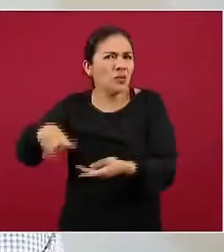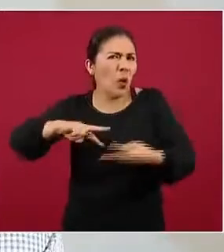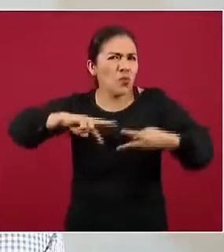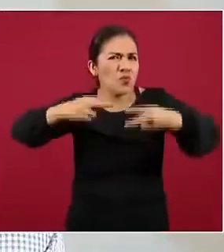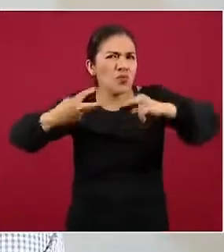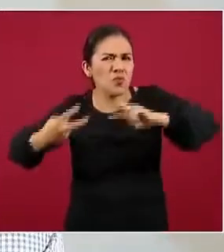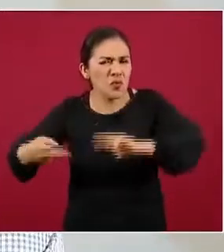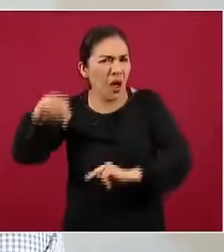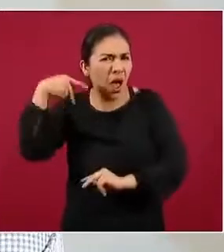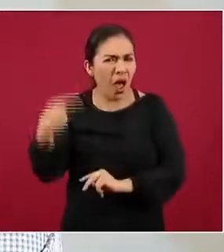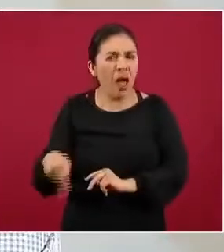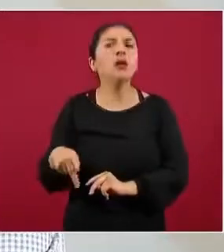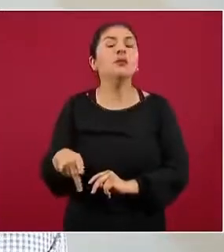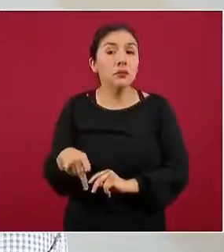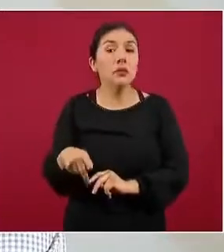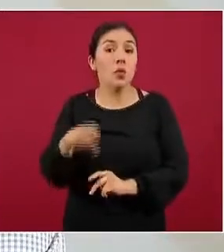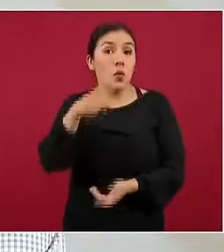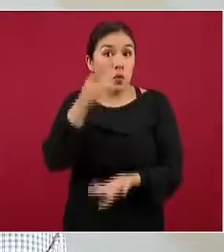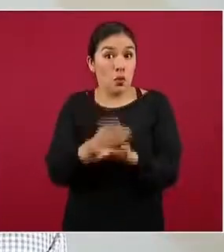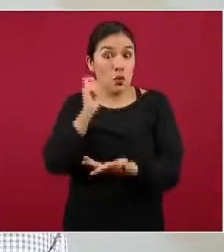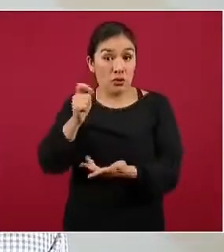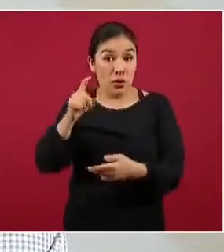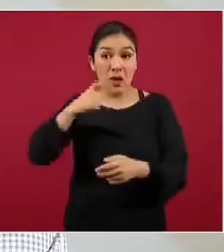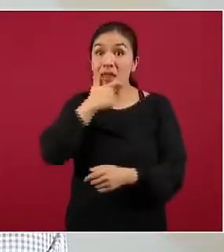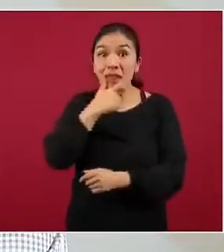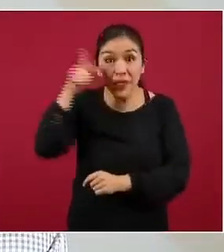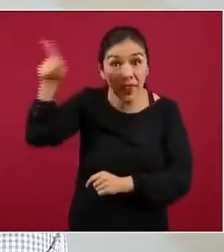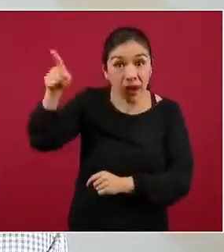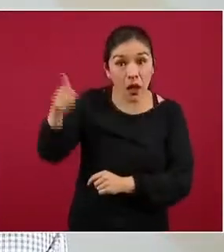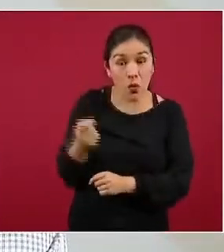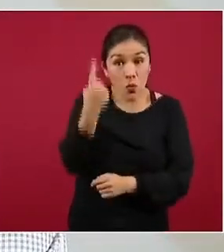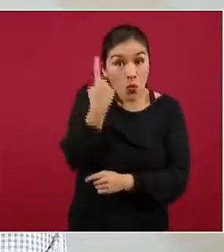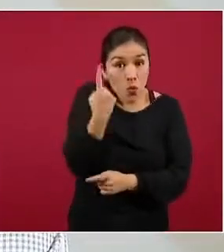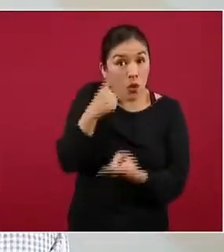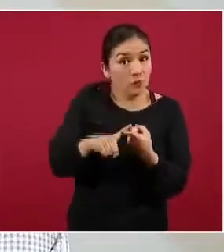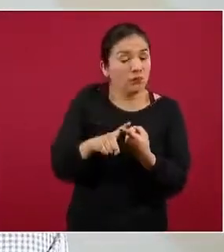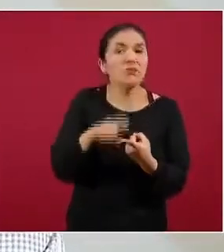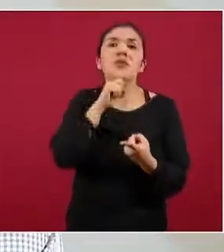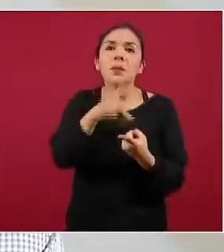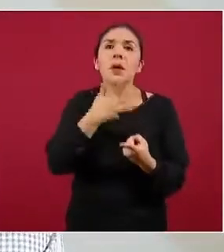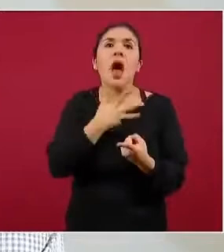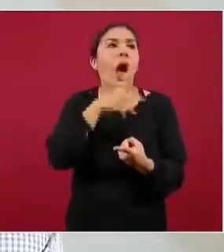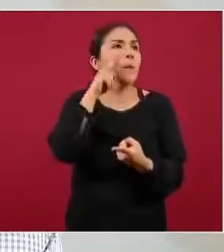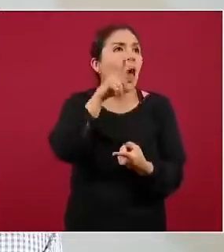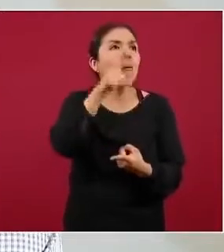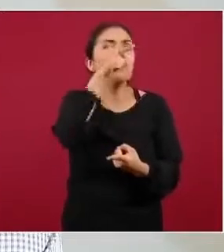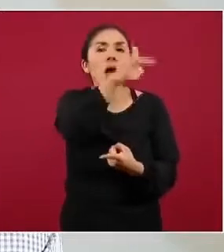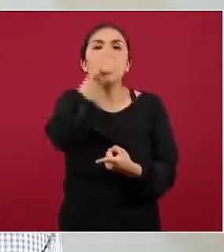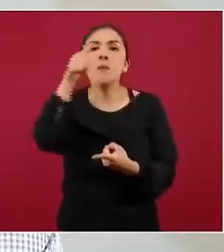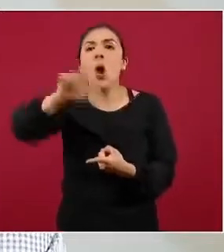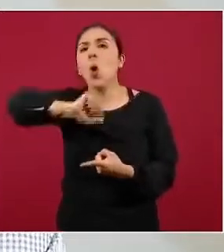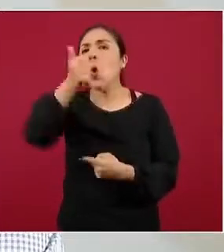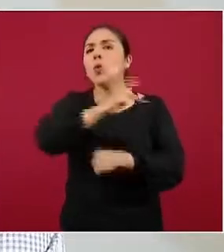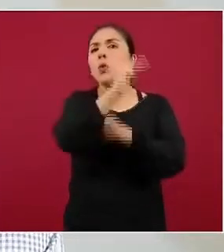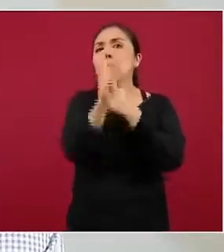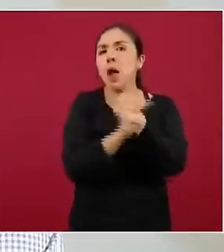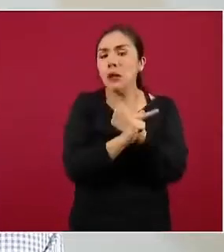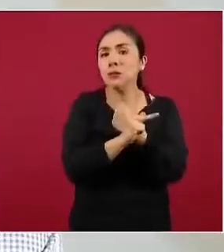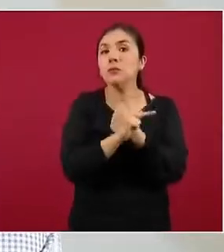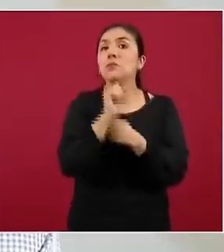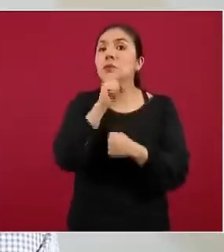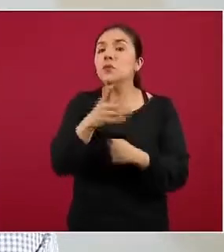identificado en ella, no solamente sea el Reino Unido en donde se han identificado, sino también ya hay otros países en donde